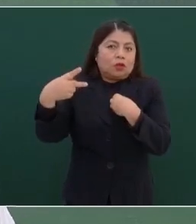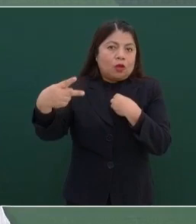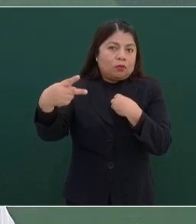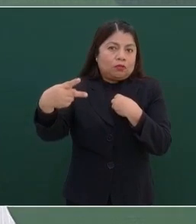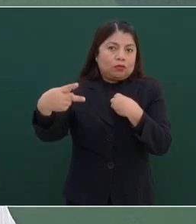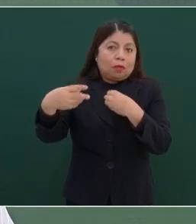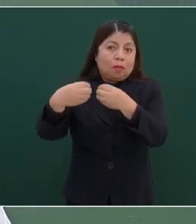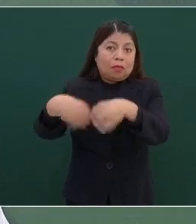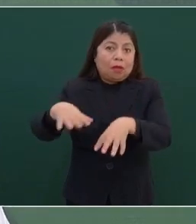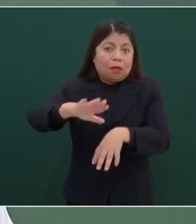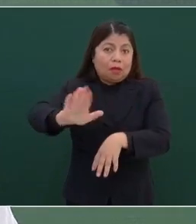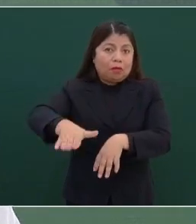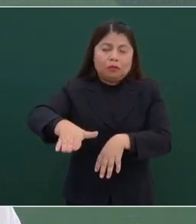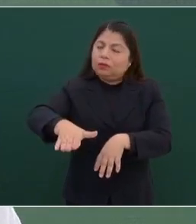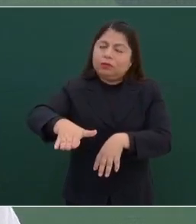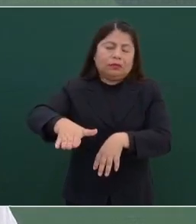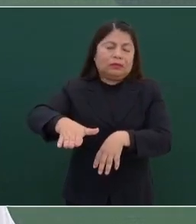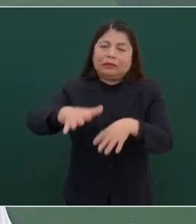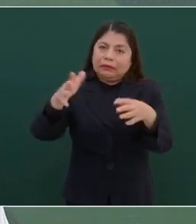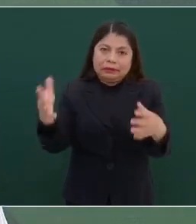Nada más que no queremos